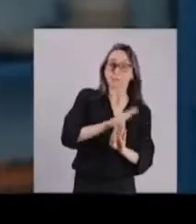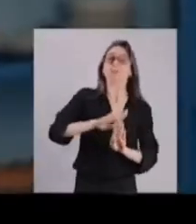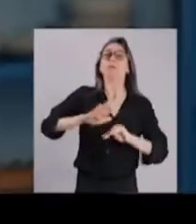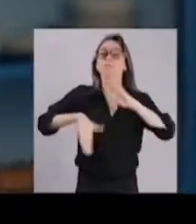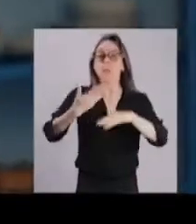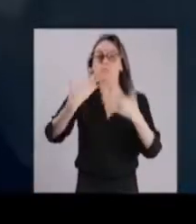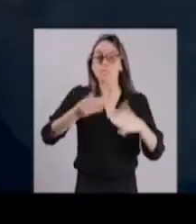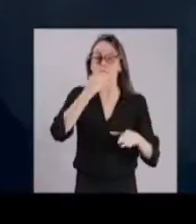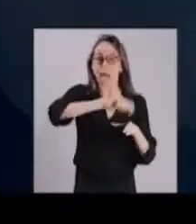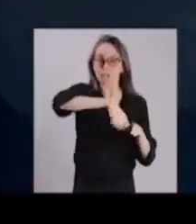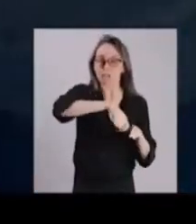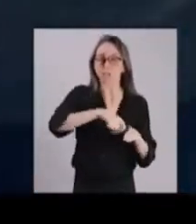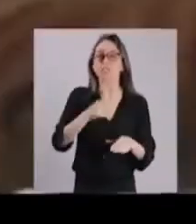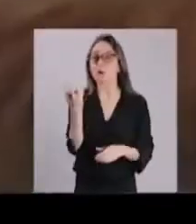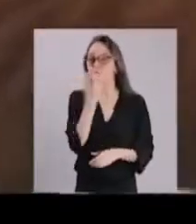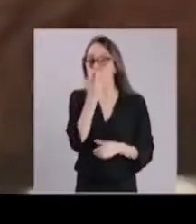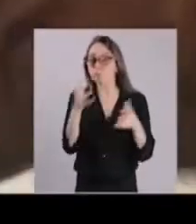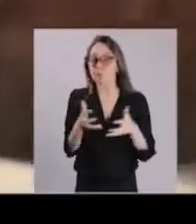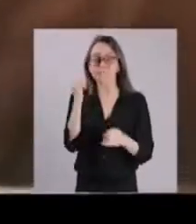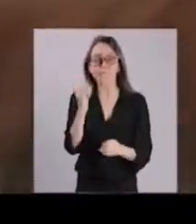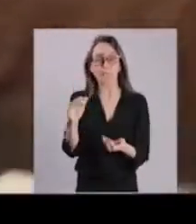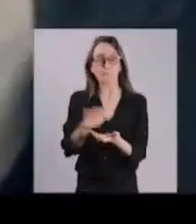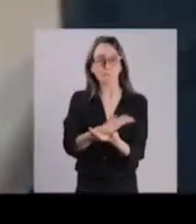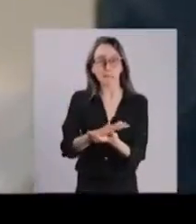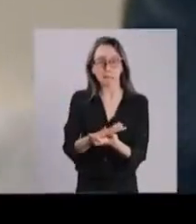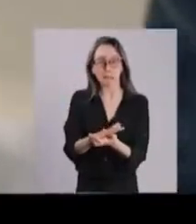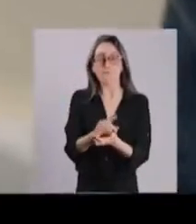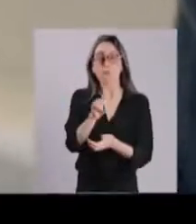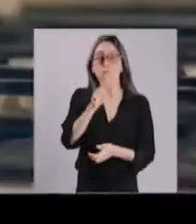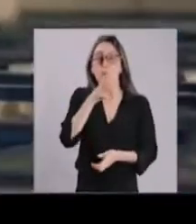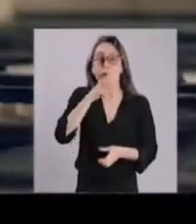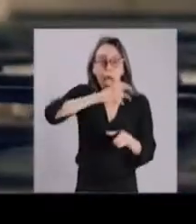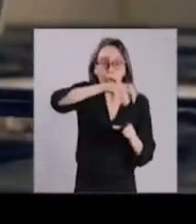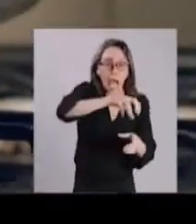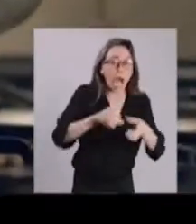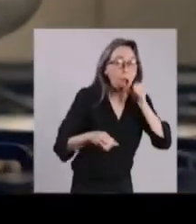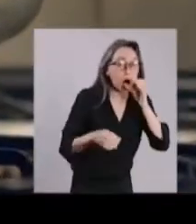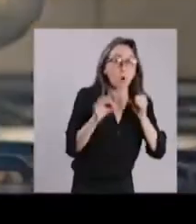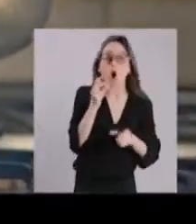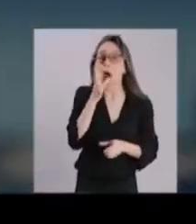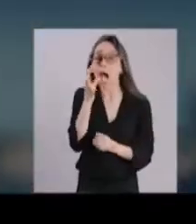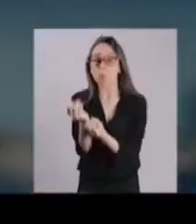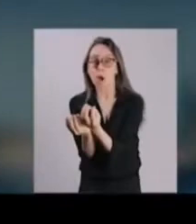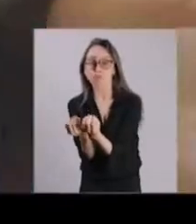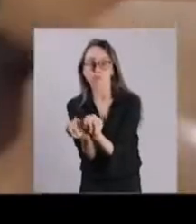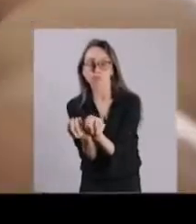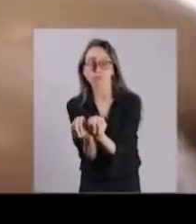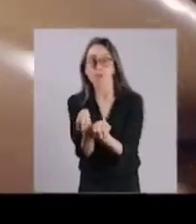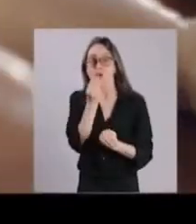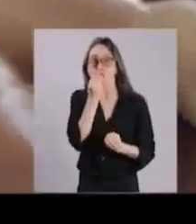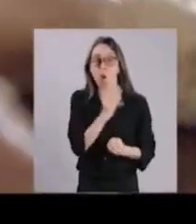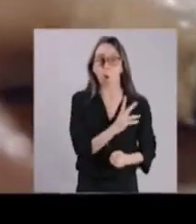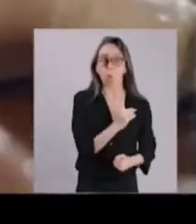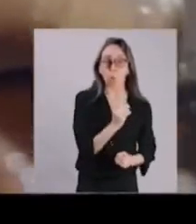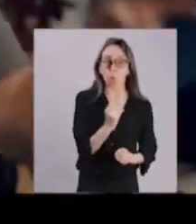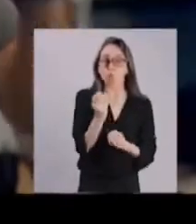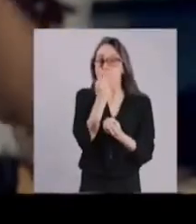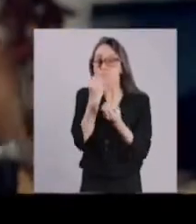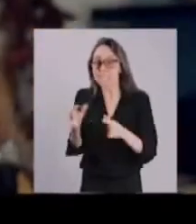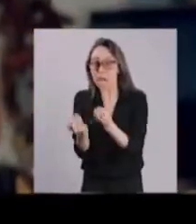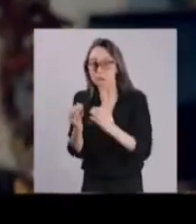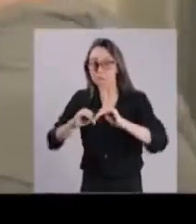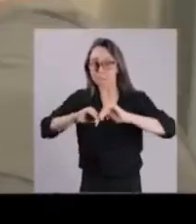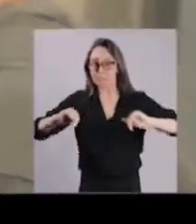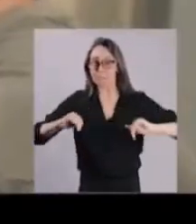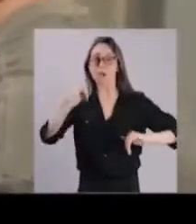después de preparar alimentos. Lava siempre frutas y verduras. Usa y consume agua potable o previamente hervida. Separa los alimentos crudos de